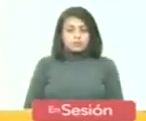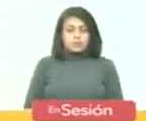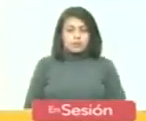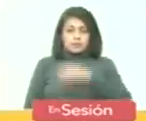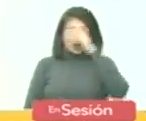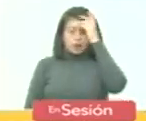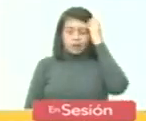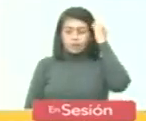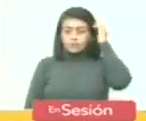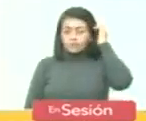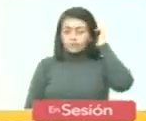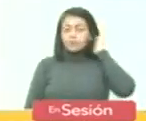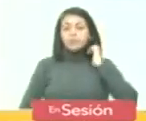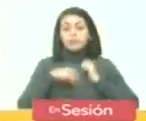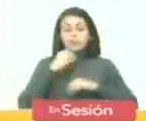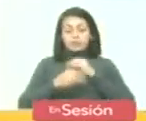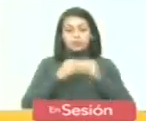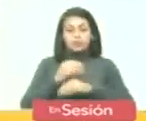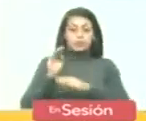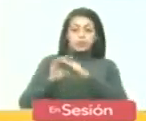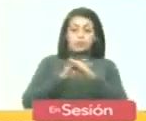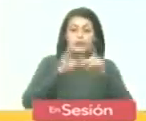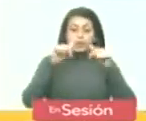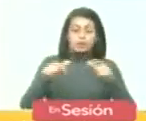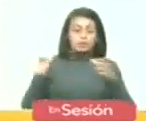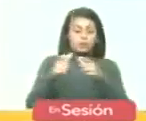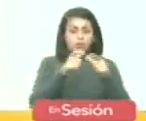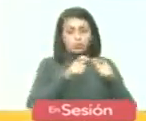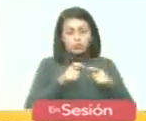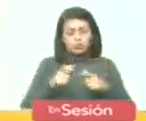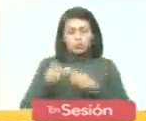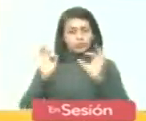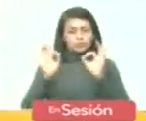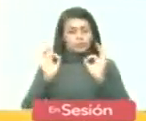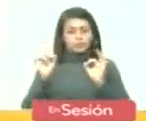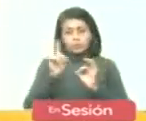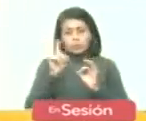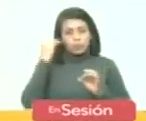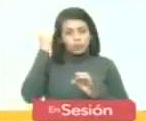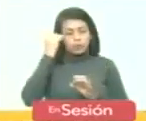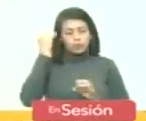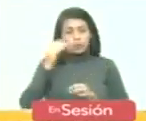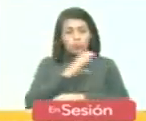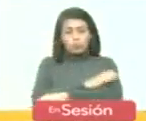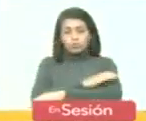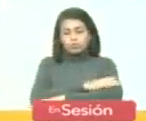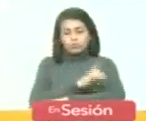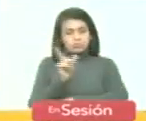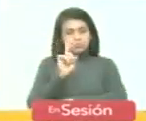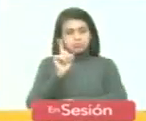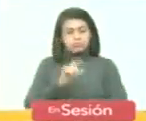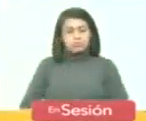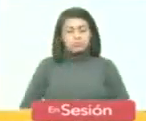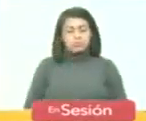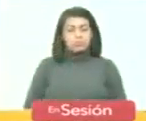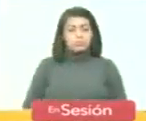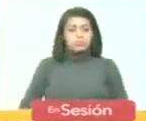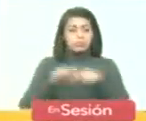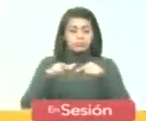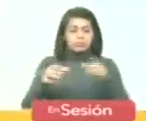Hacemos un llamado a estos sectores, que en lo particular no considero que sean de oposición, a